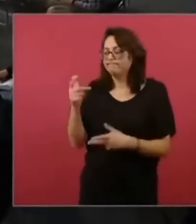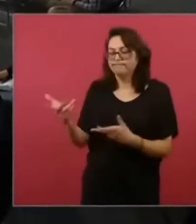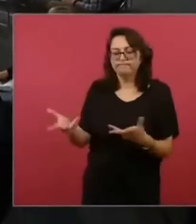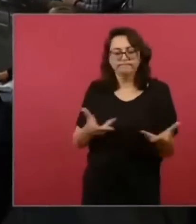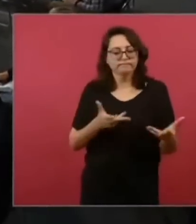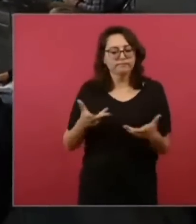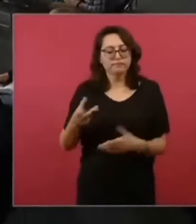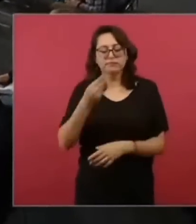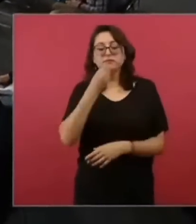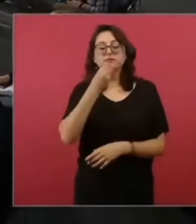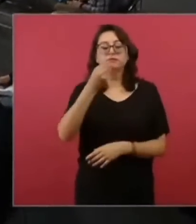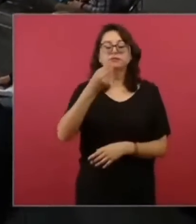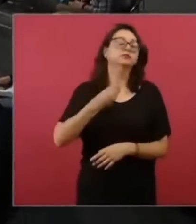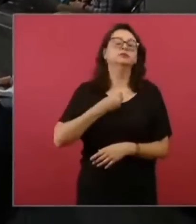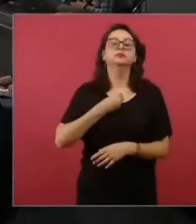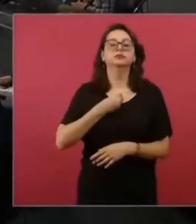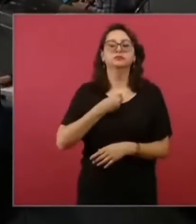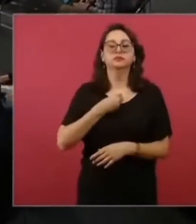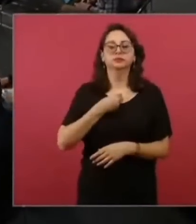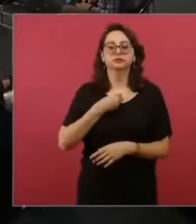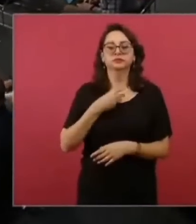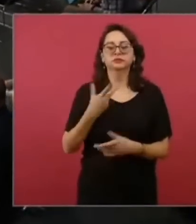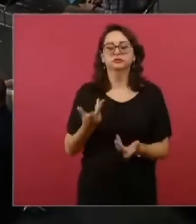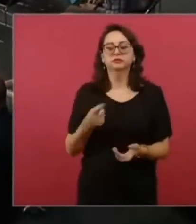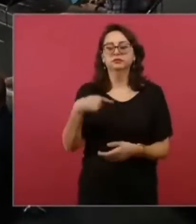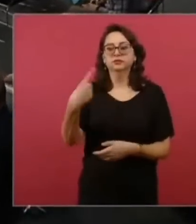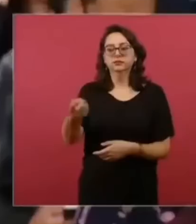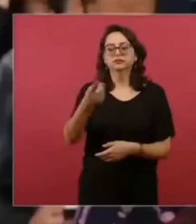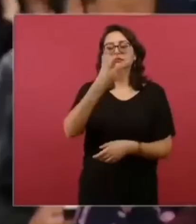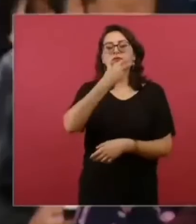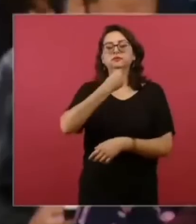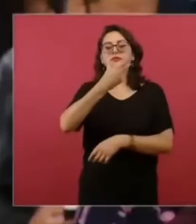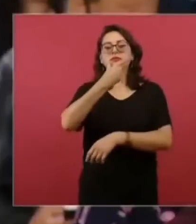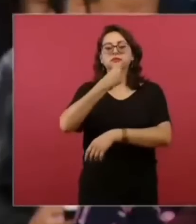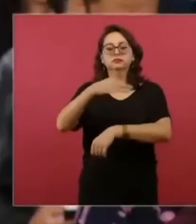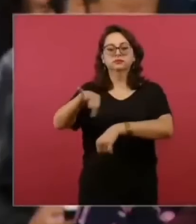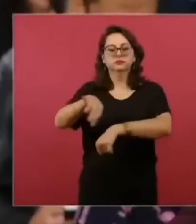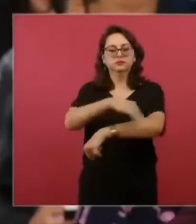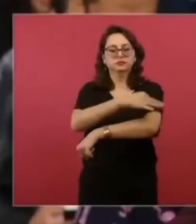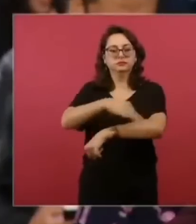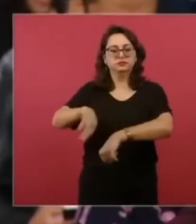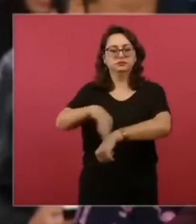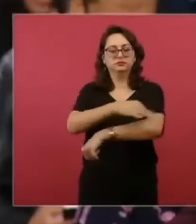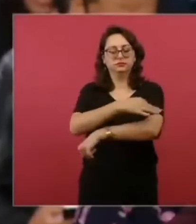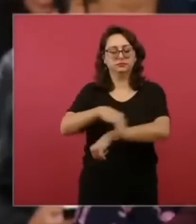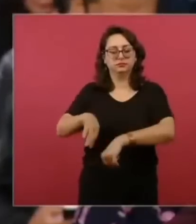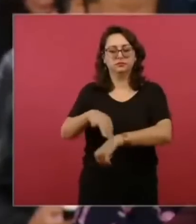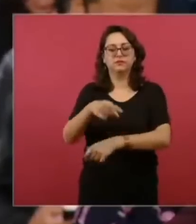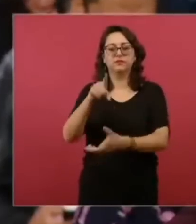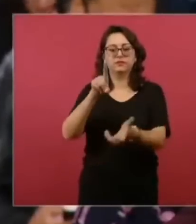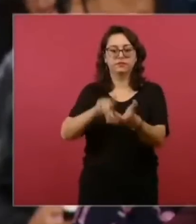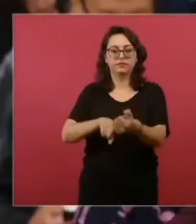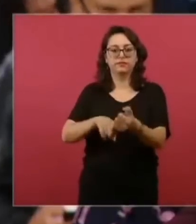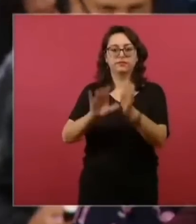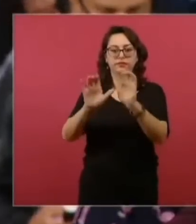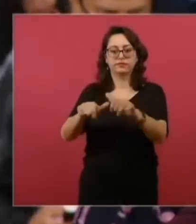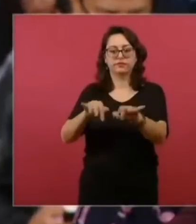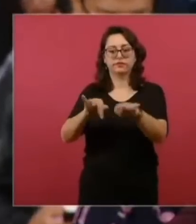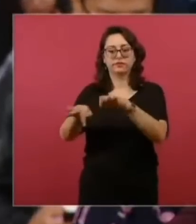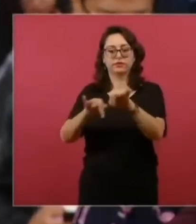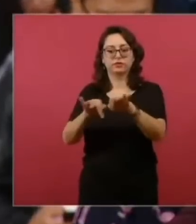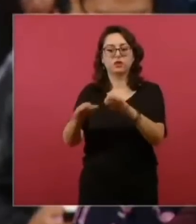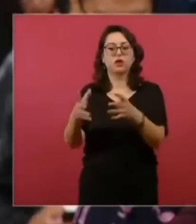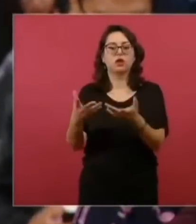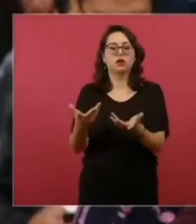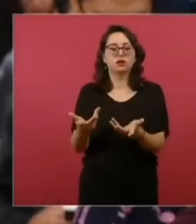van a trabajar con un arquitecto que vamos a omitir su nombre para no estigmatizarlo, porque también desafortunadamente a su sobrino lo